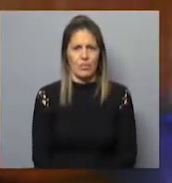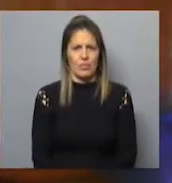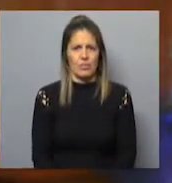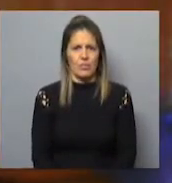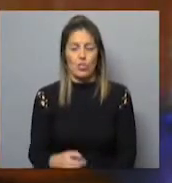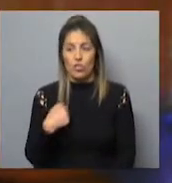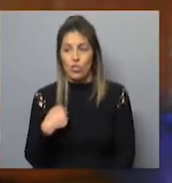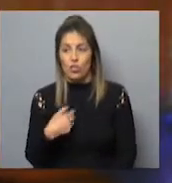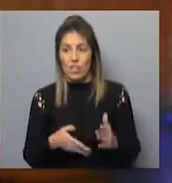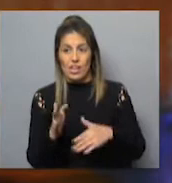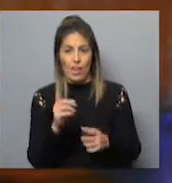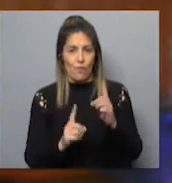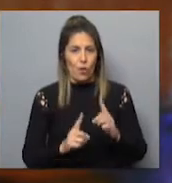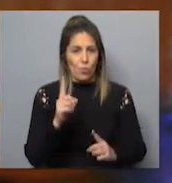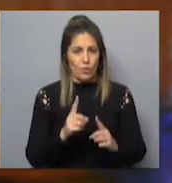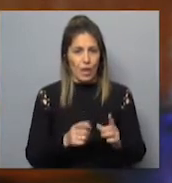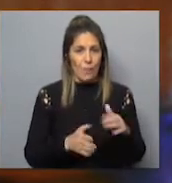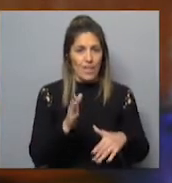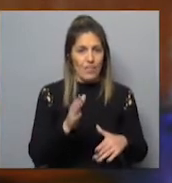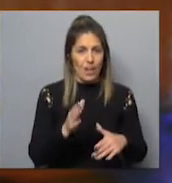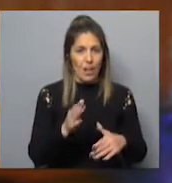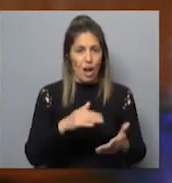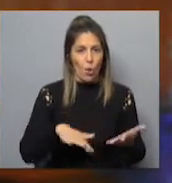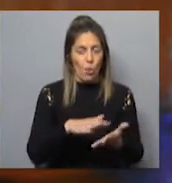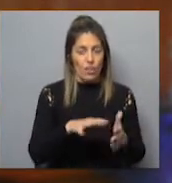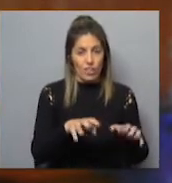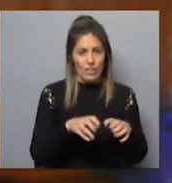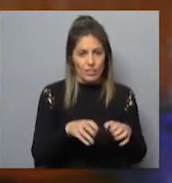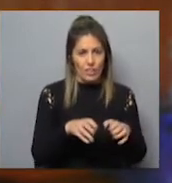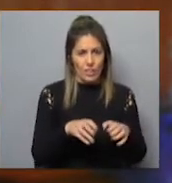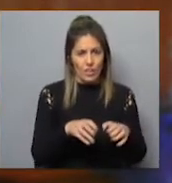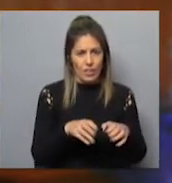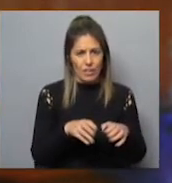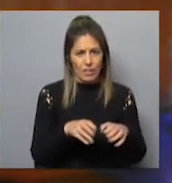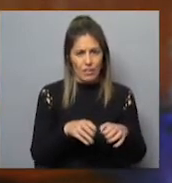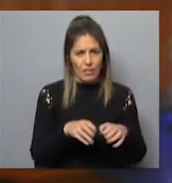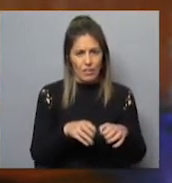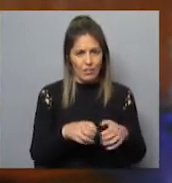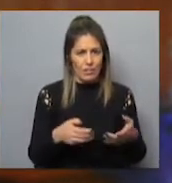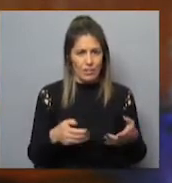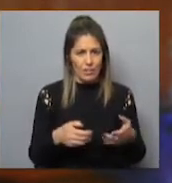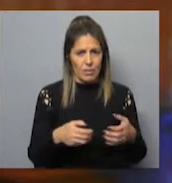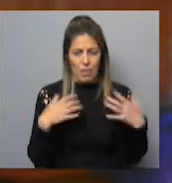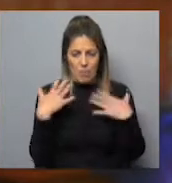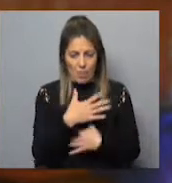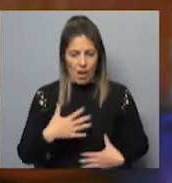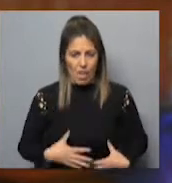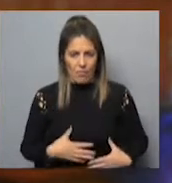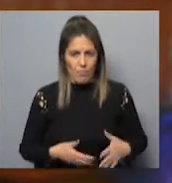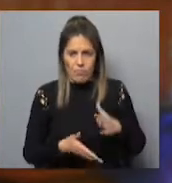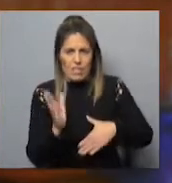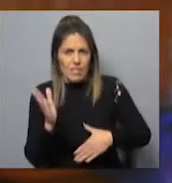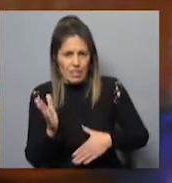yo salí de facultad me iba en la pensión y me montaba lo que llamábamos montarnos para salir y